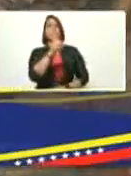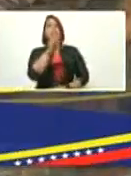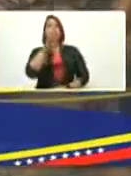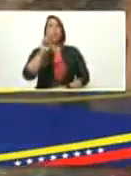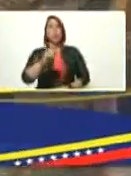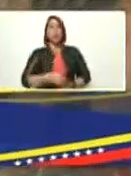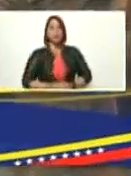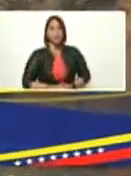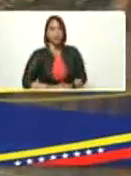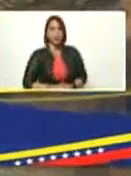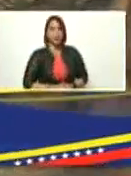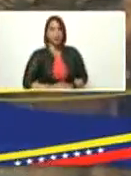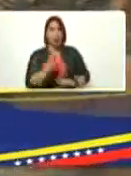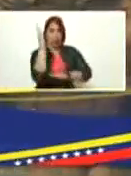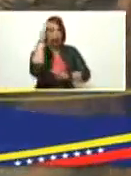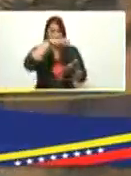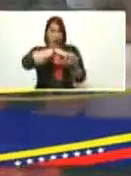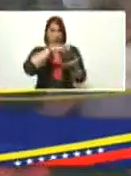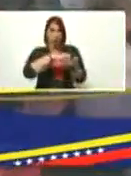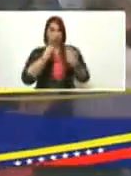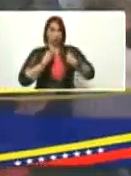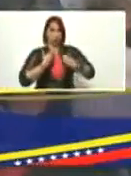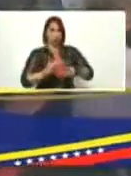Torre Larense.